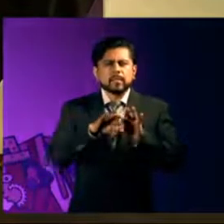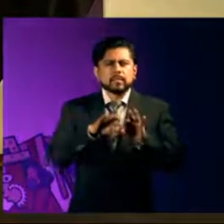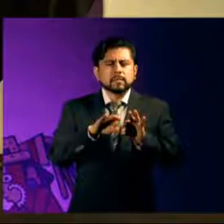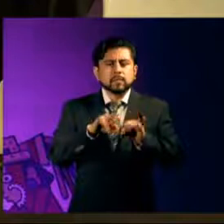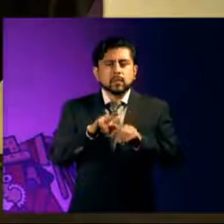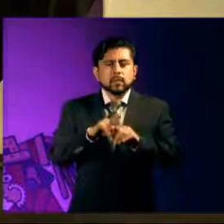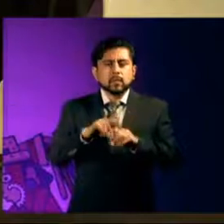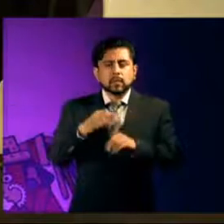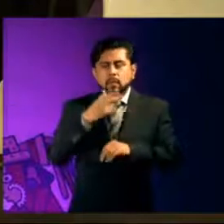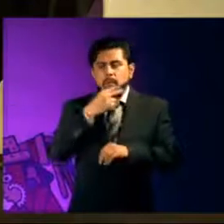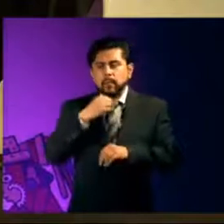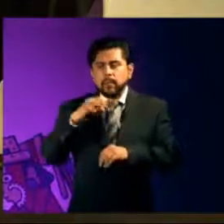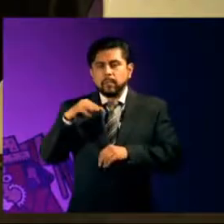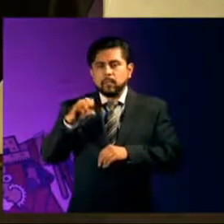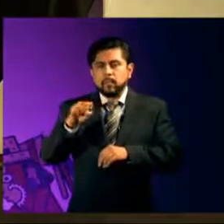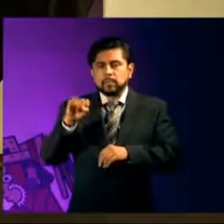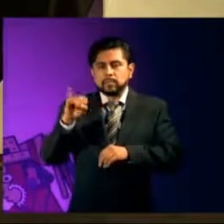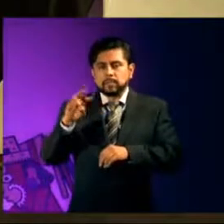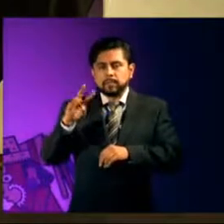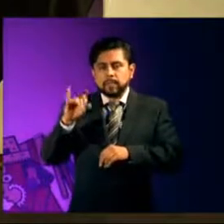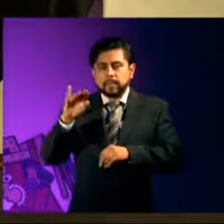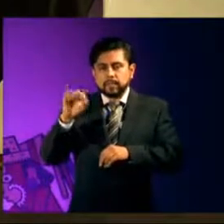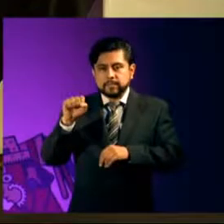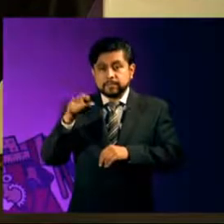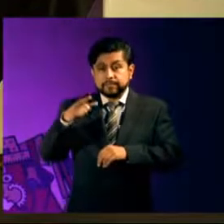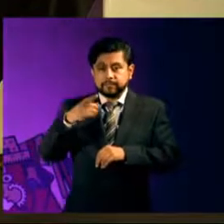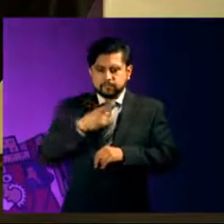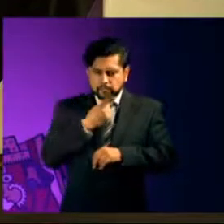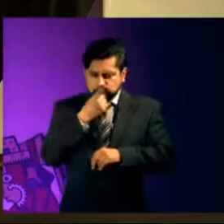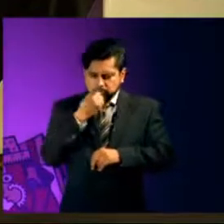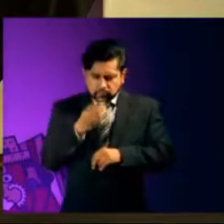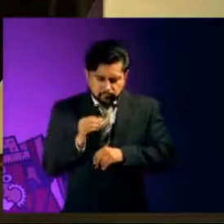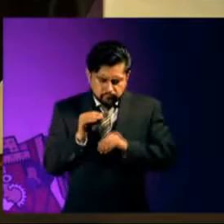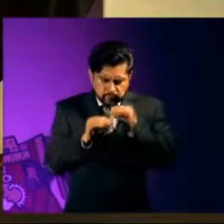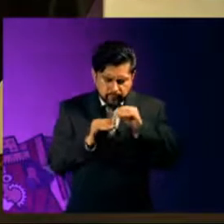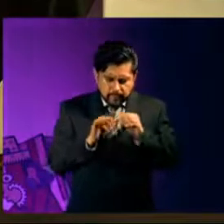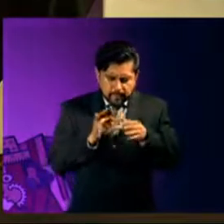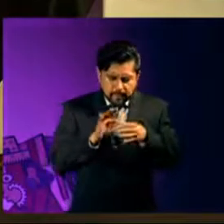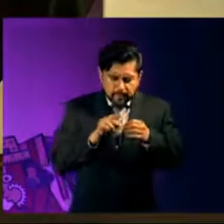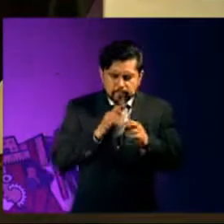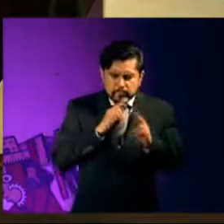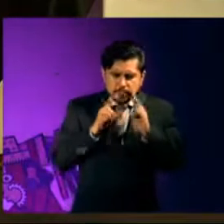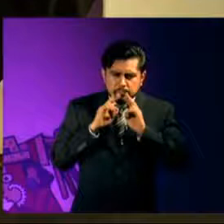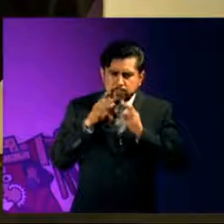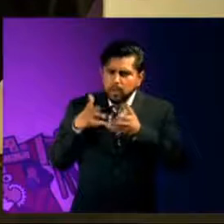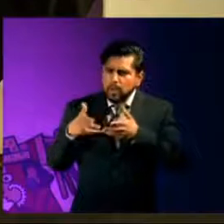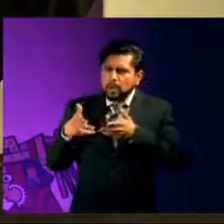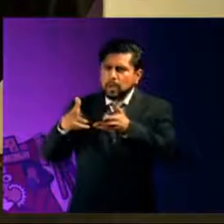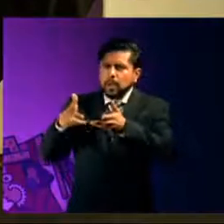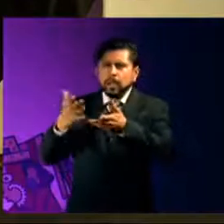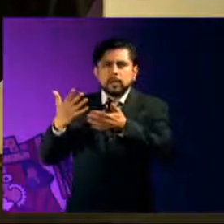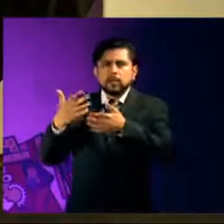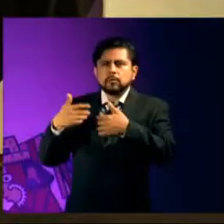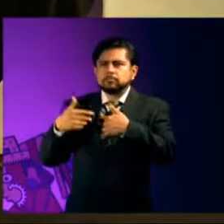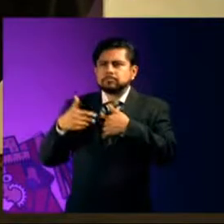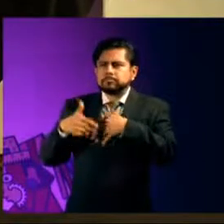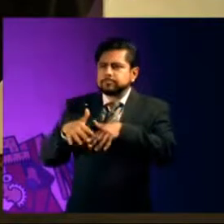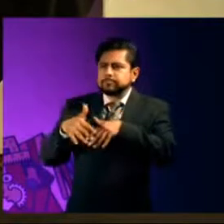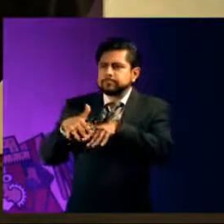monsiváis te hacía aparentemente estaba haciendo una crónica de algo que estaba viendo en la calle una manifestación